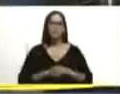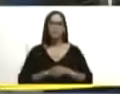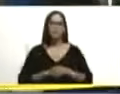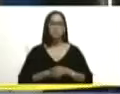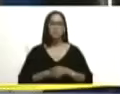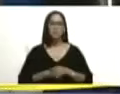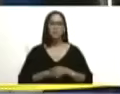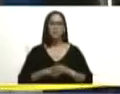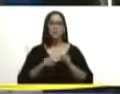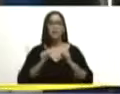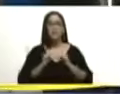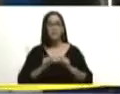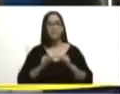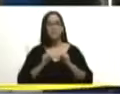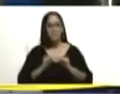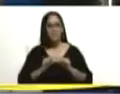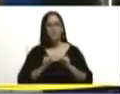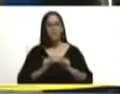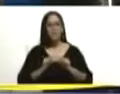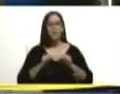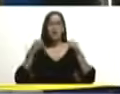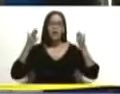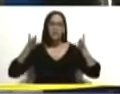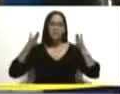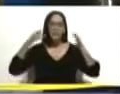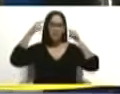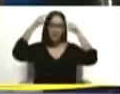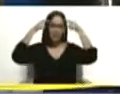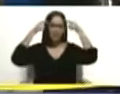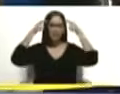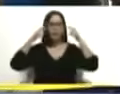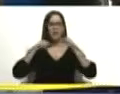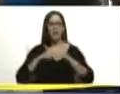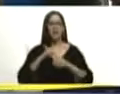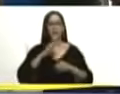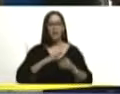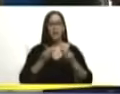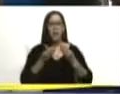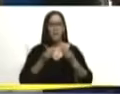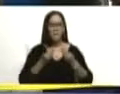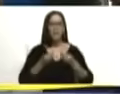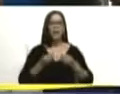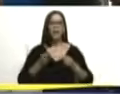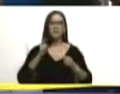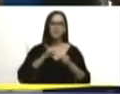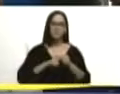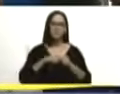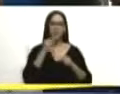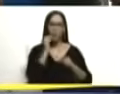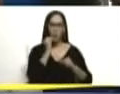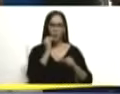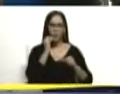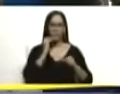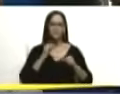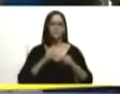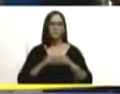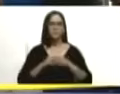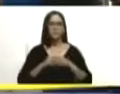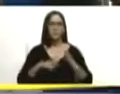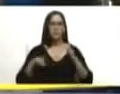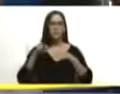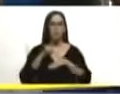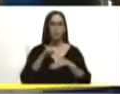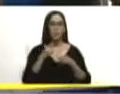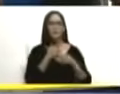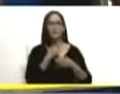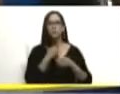he seguido la enseñanza de Chávez, de estar muy vinculado a los muchachos y muchachas de los liceos. Me